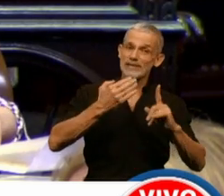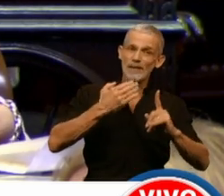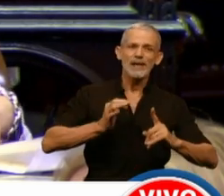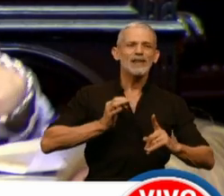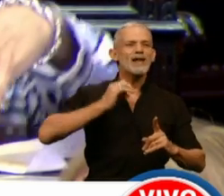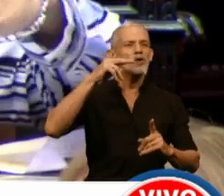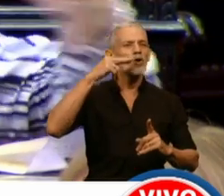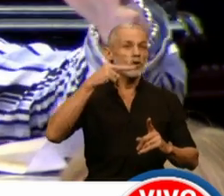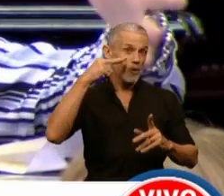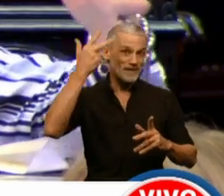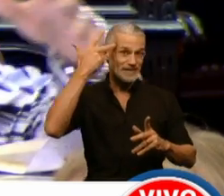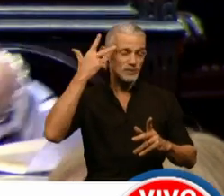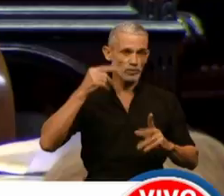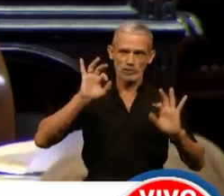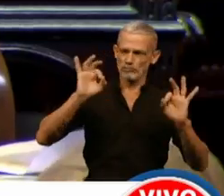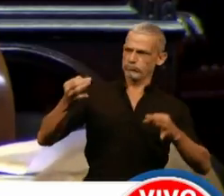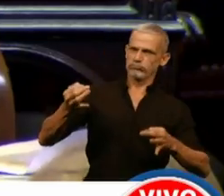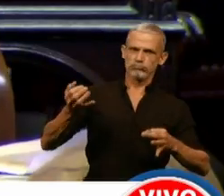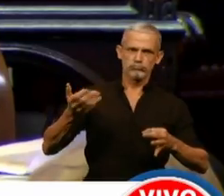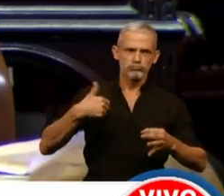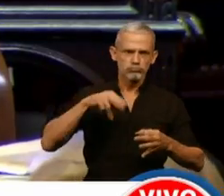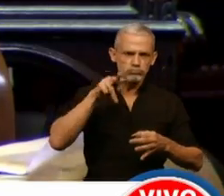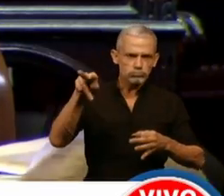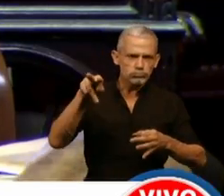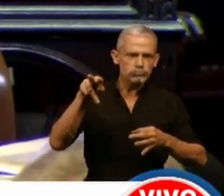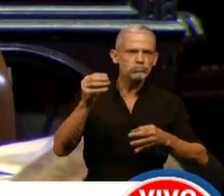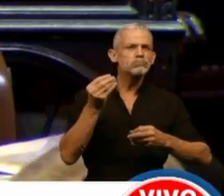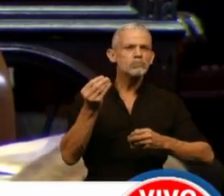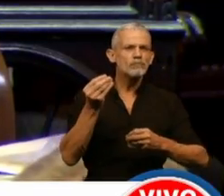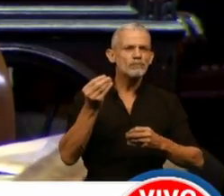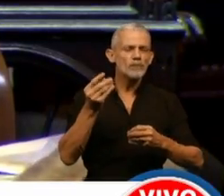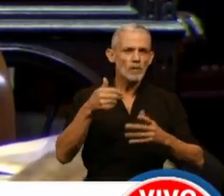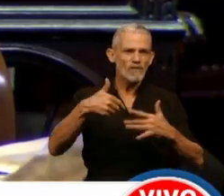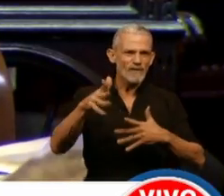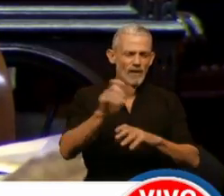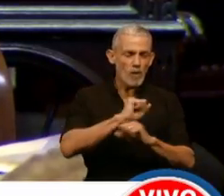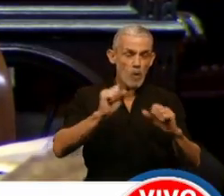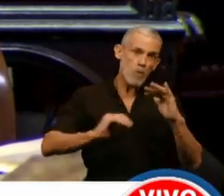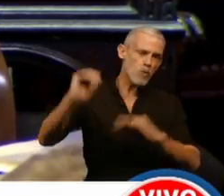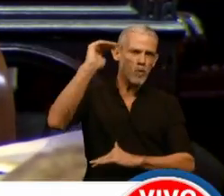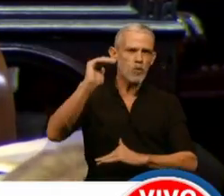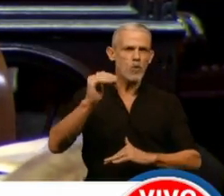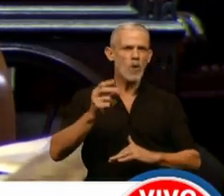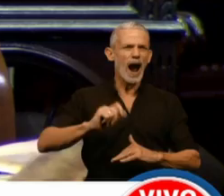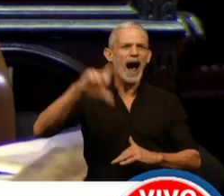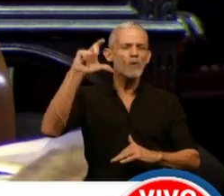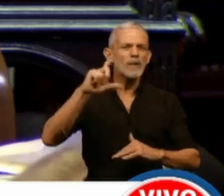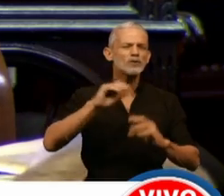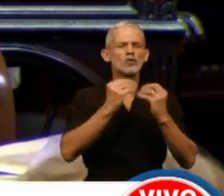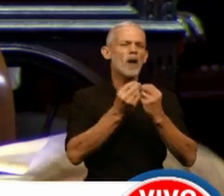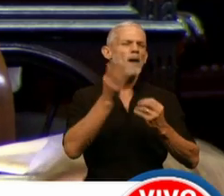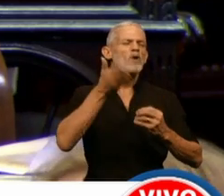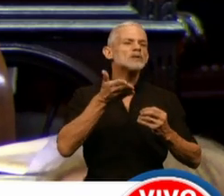2018 nos enterábamos de que se venía un fuerte tarifazo que representaba el mil por ciento